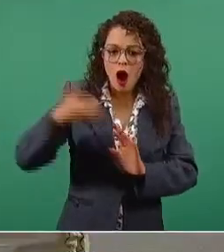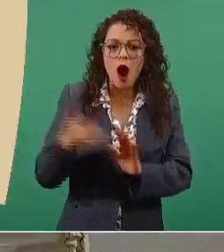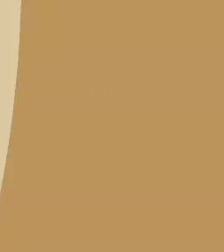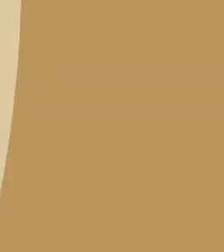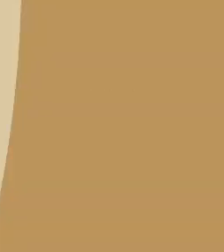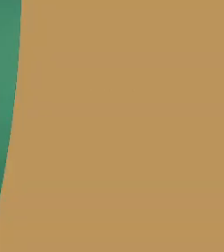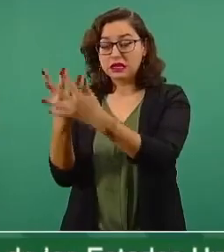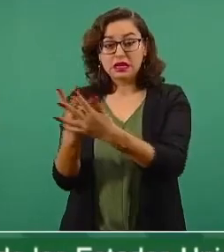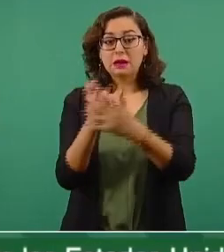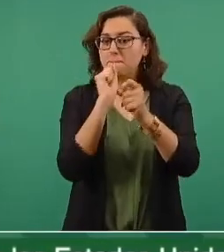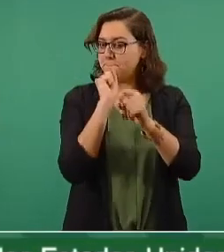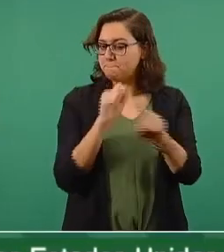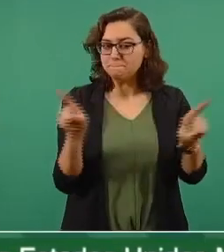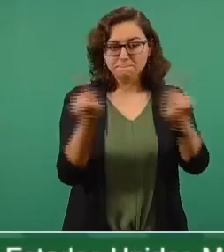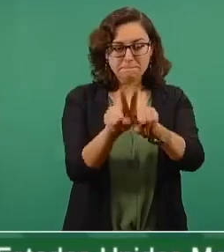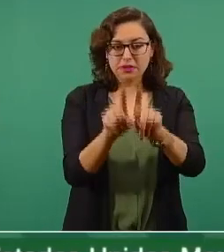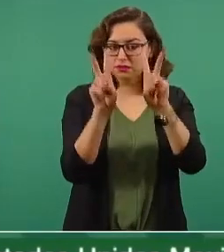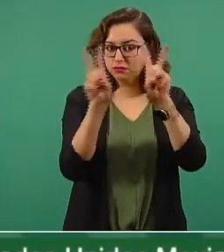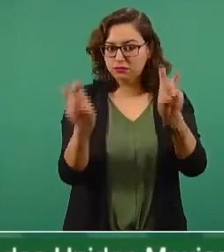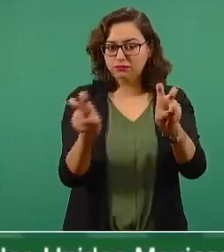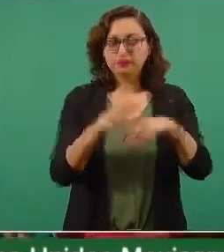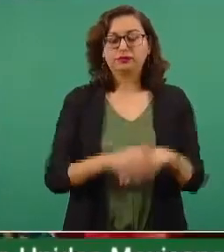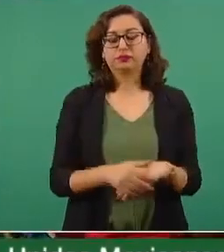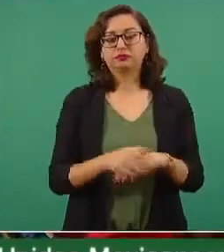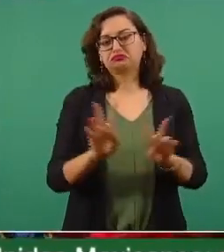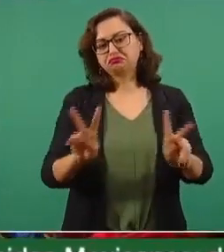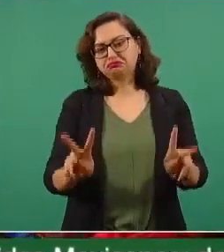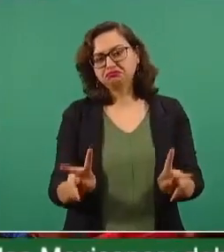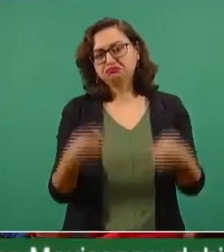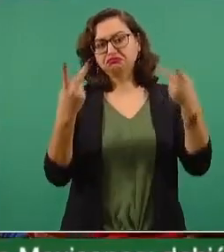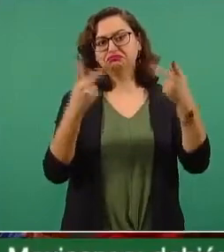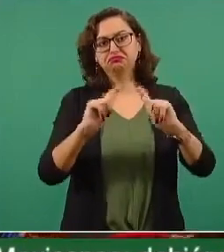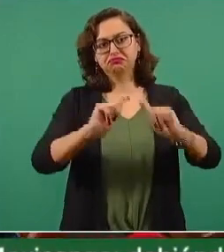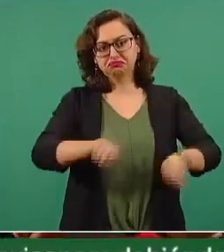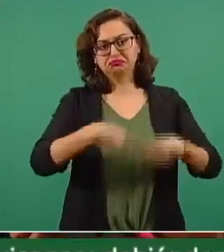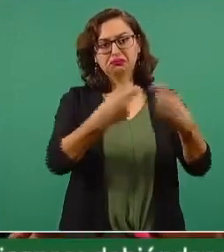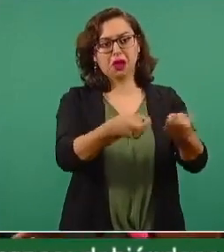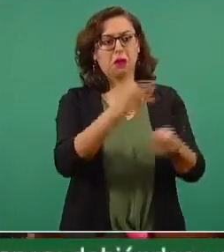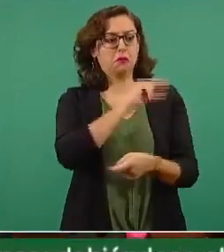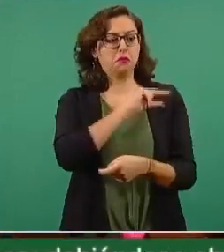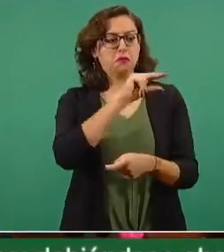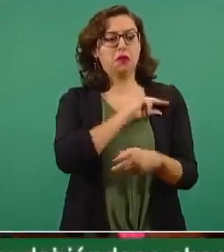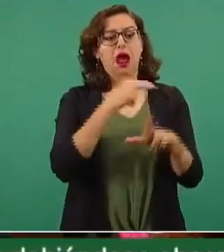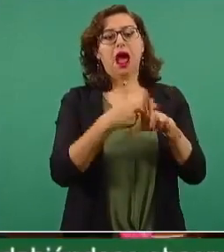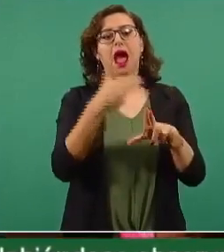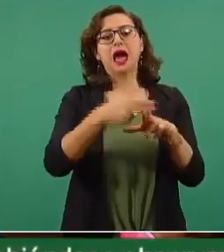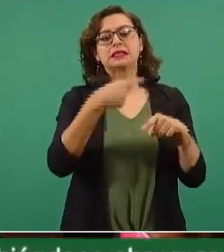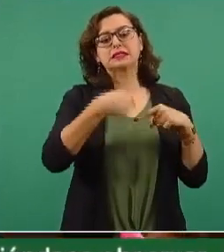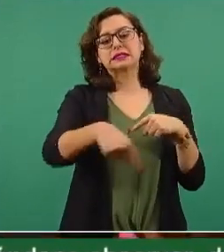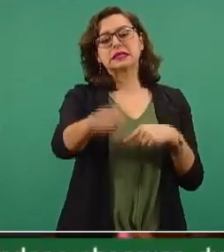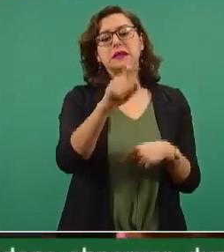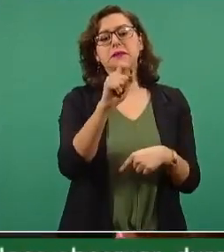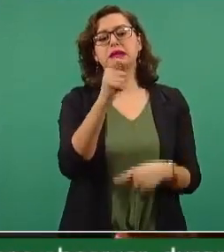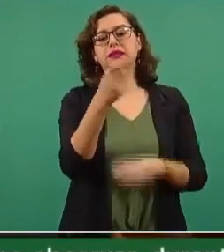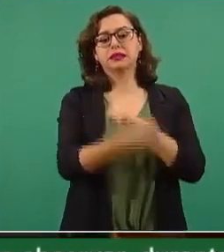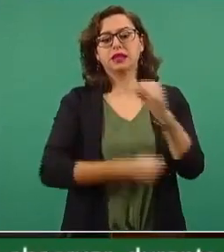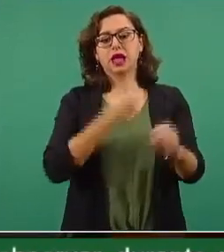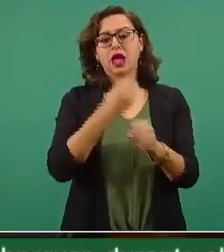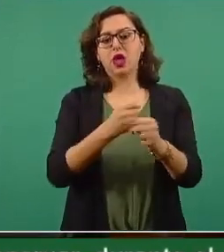para sacar. Por su parte, el presidente López Obrador declaró que la destrucción de industrias nacionales estratégicas